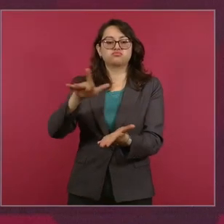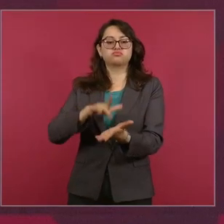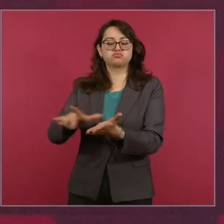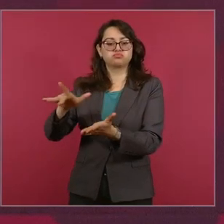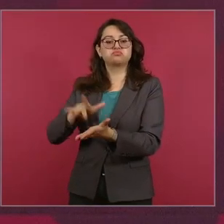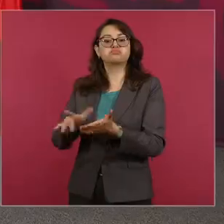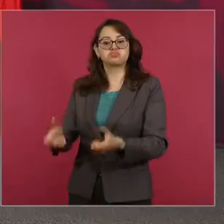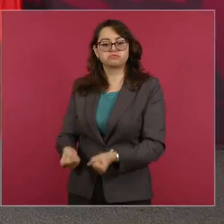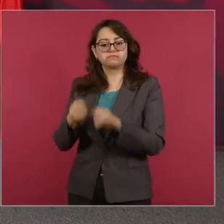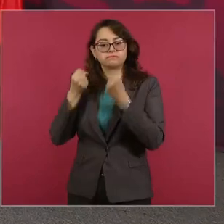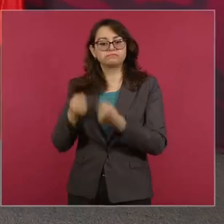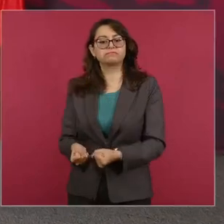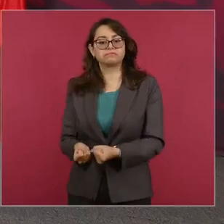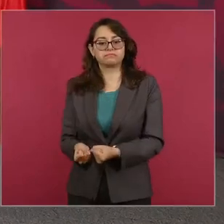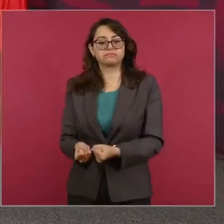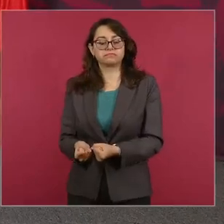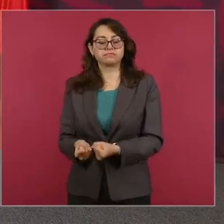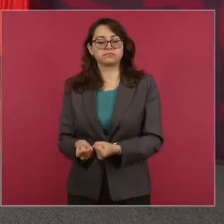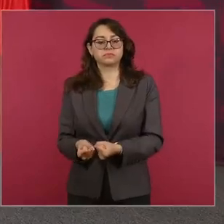Para tener una idea,